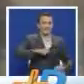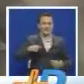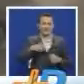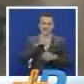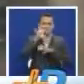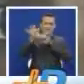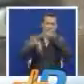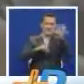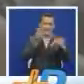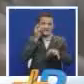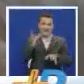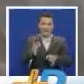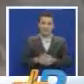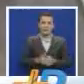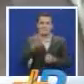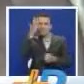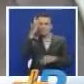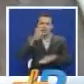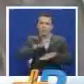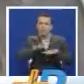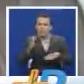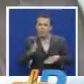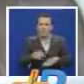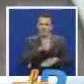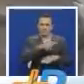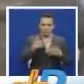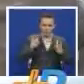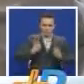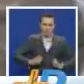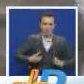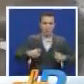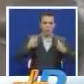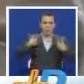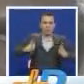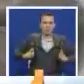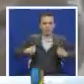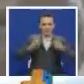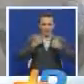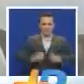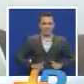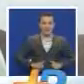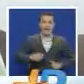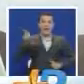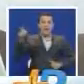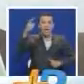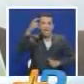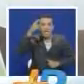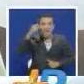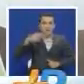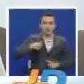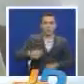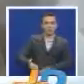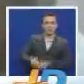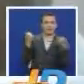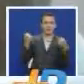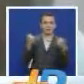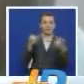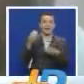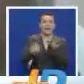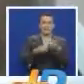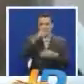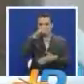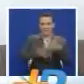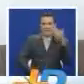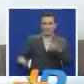ataque. La joven que vivía en su casa la acusaba de haberle dañado una blusa y en retaliación le lanzó el ácido que le ocasionó quemaduras en tercer y